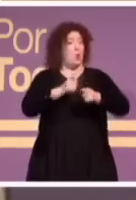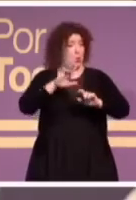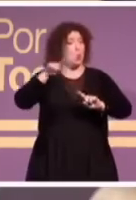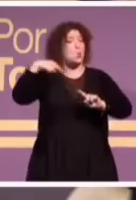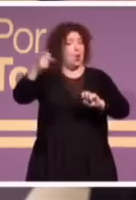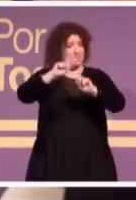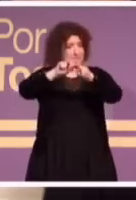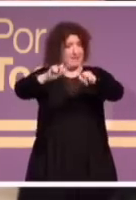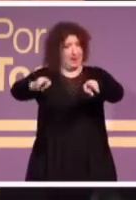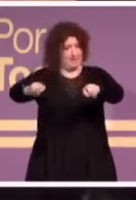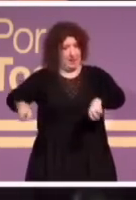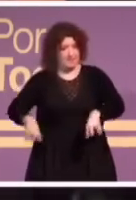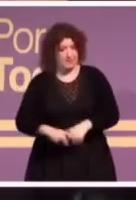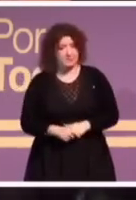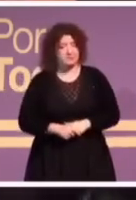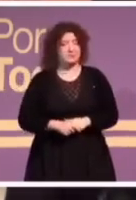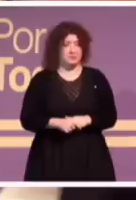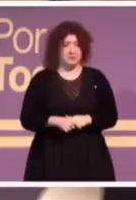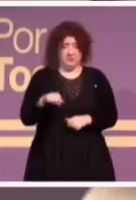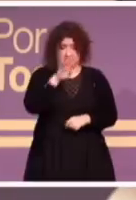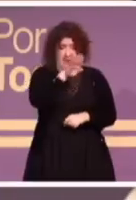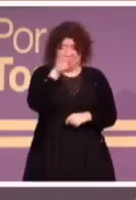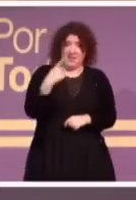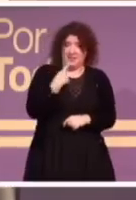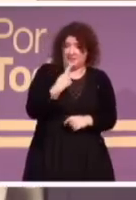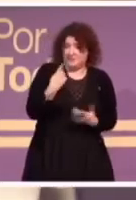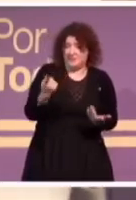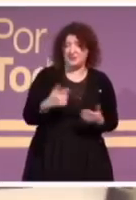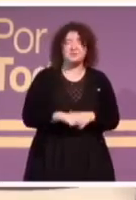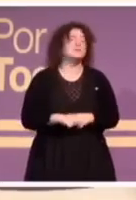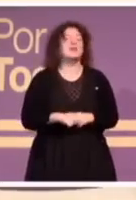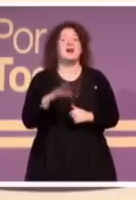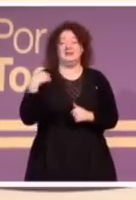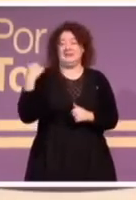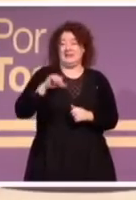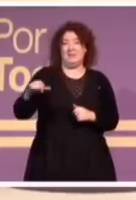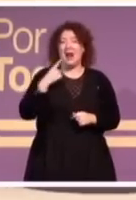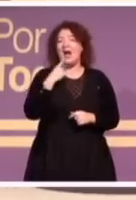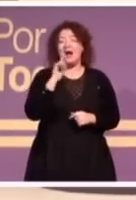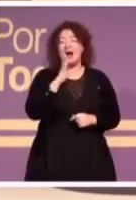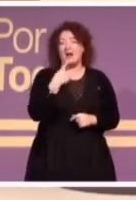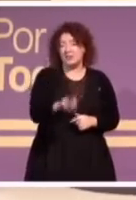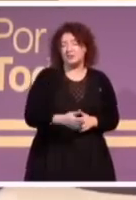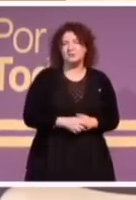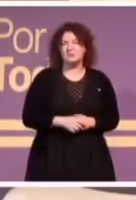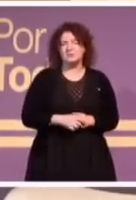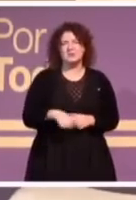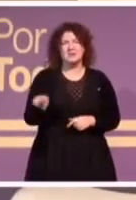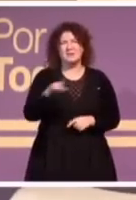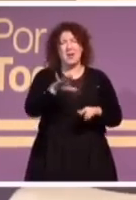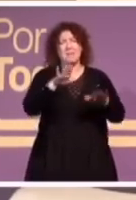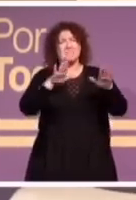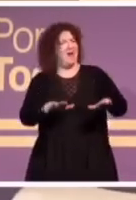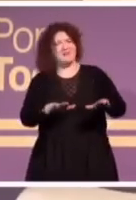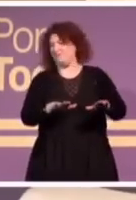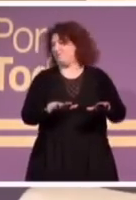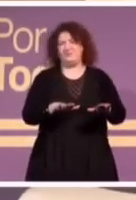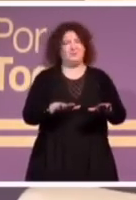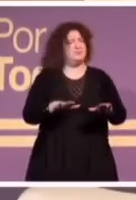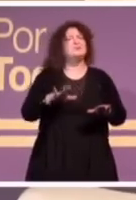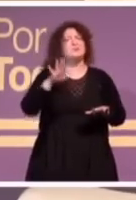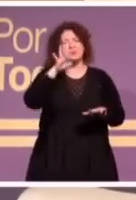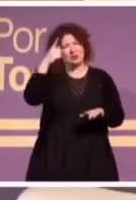dicho el Partido Popular esta semana. No van a parar porque saben que las